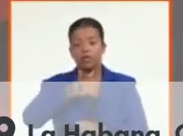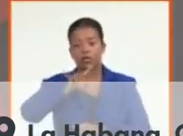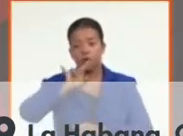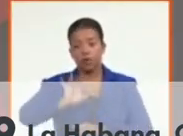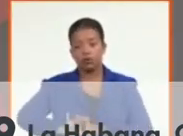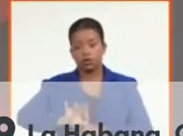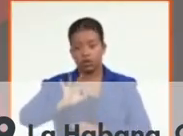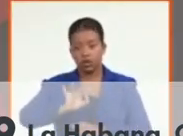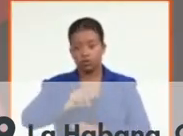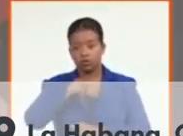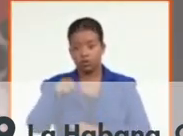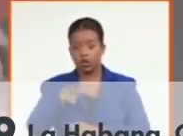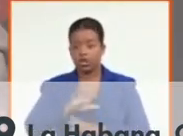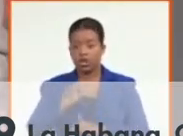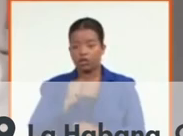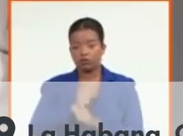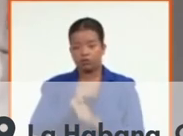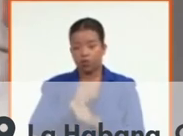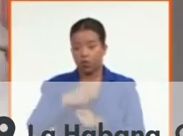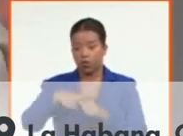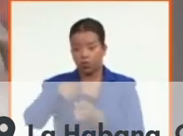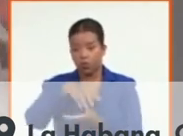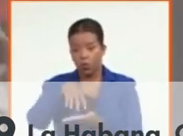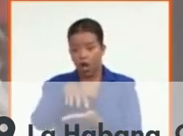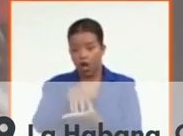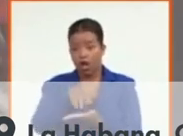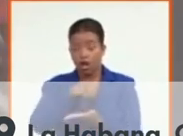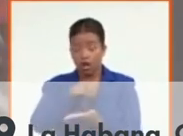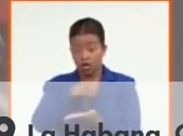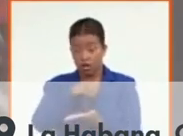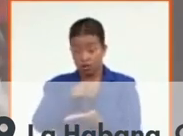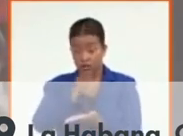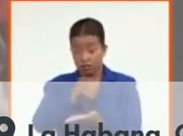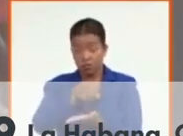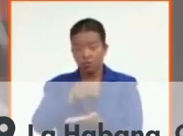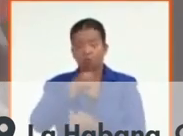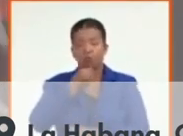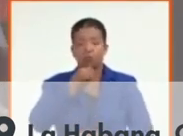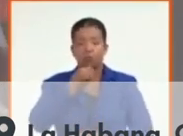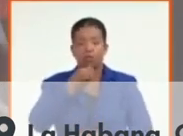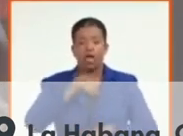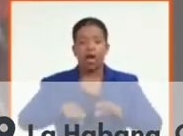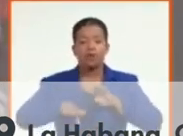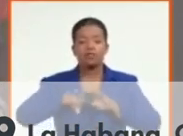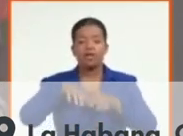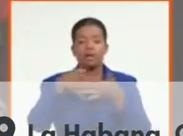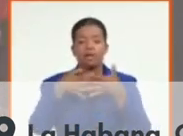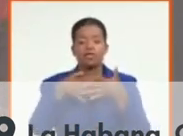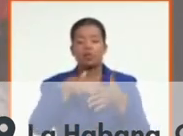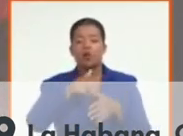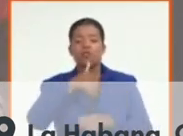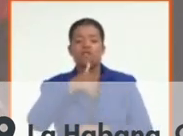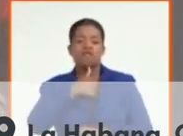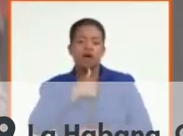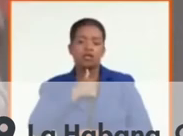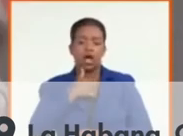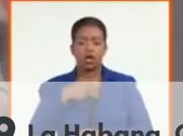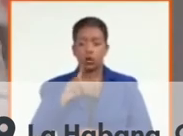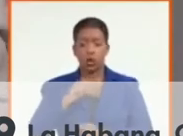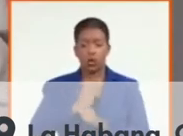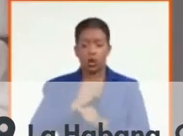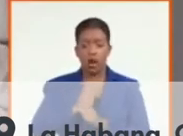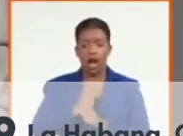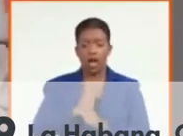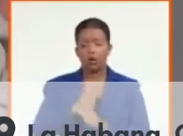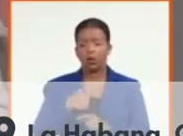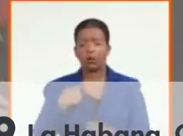reubicados eso posibilidad a cabeza las entidades ven con muy fácil bueno estoy interrupto bueno ya cuando